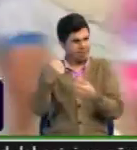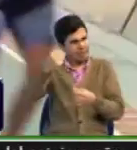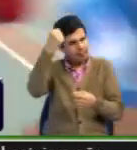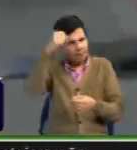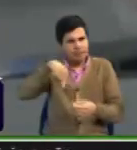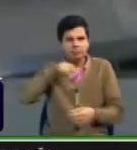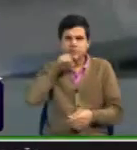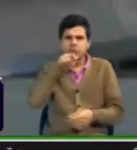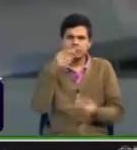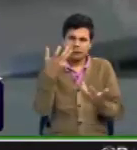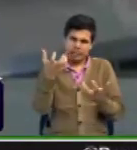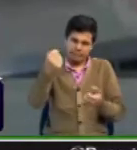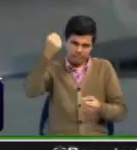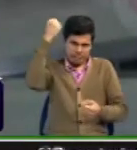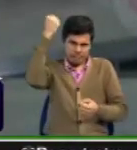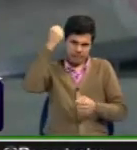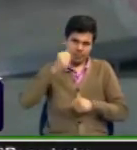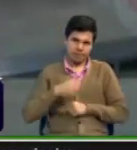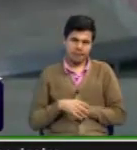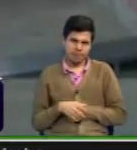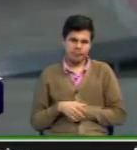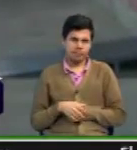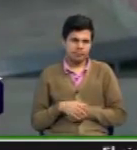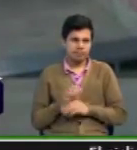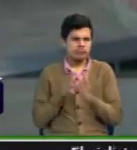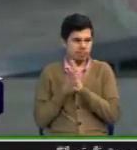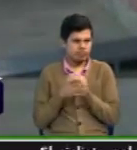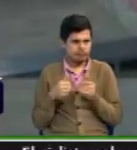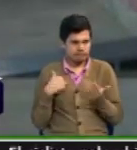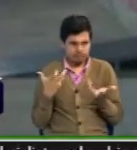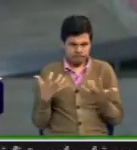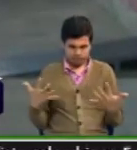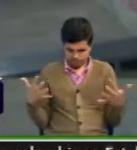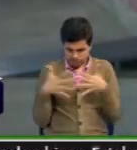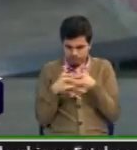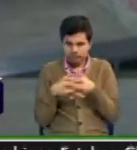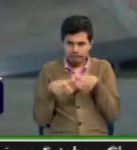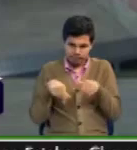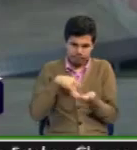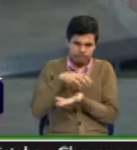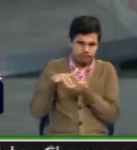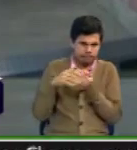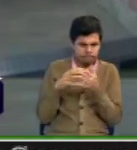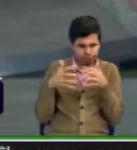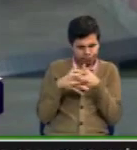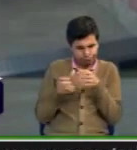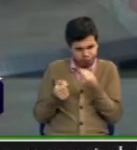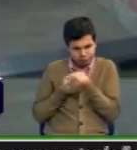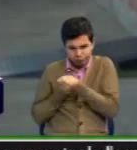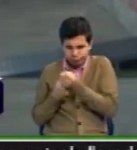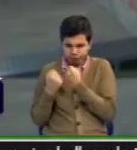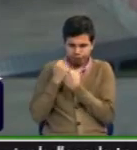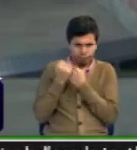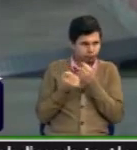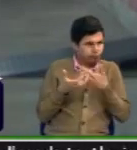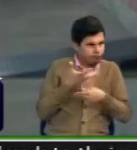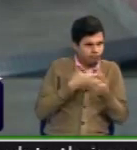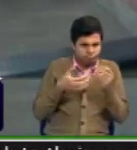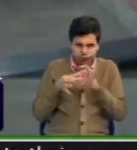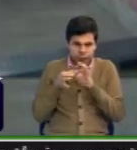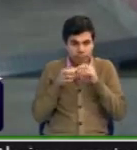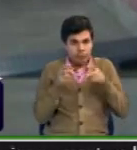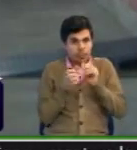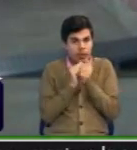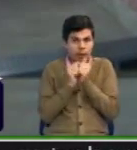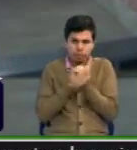ciudad bonita. La idea es exactamente integrar esta región del oriente colombiano, que de verdad les sirve muchísimo a los